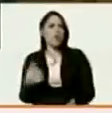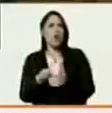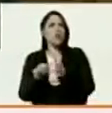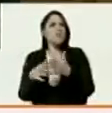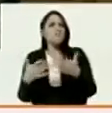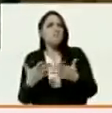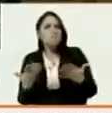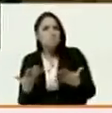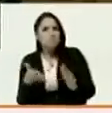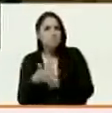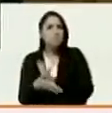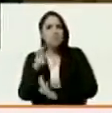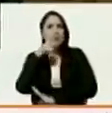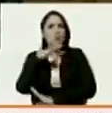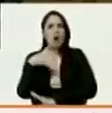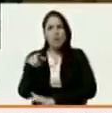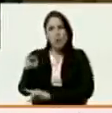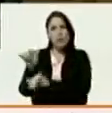¿Dónde está el pueblo de ellos?